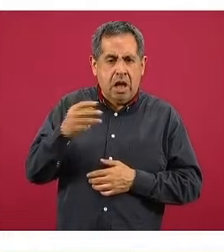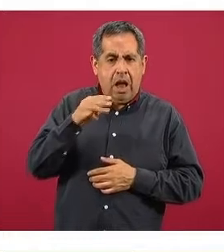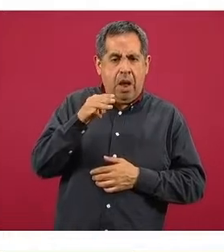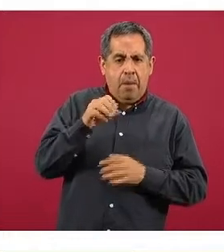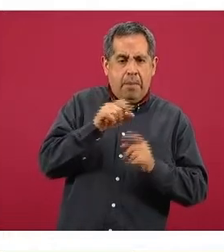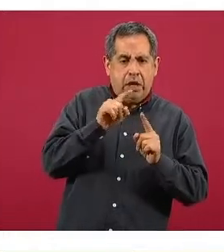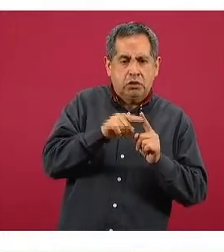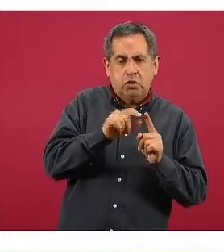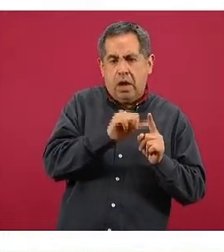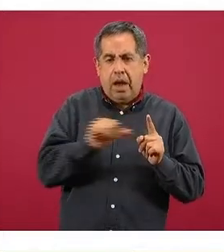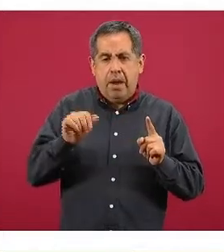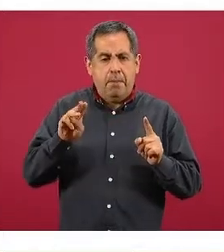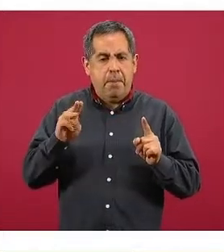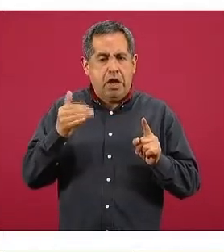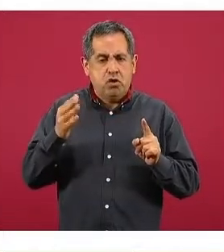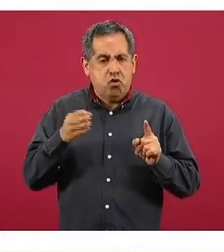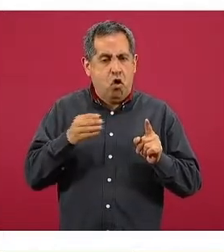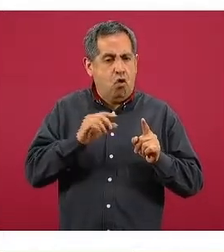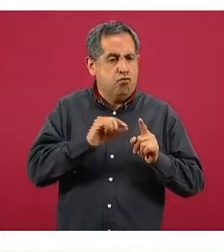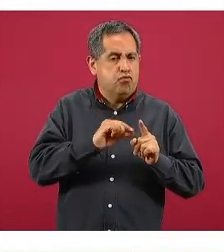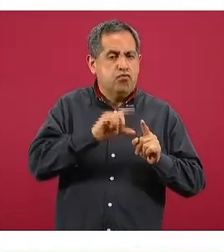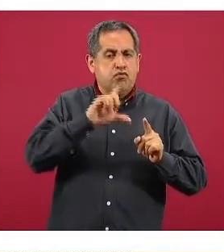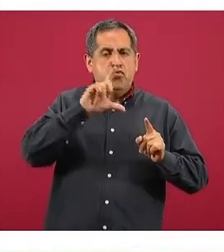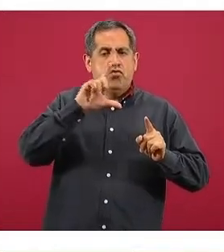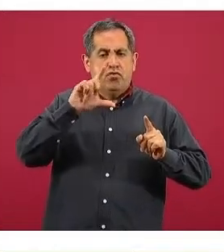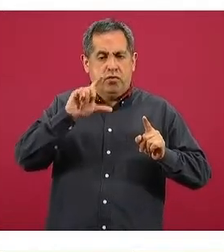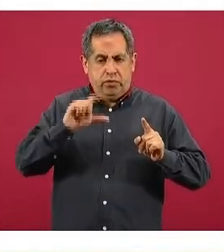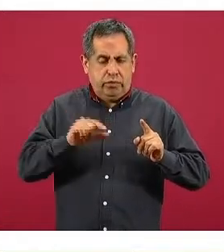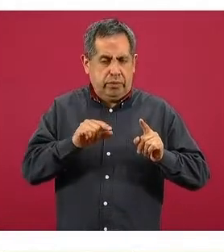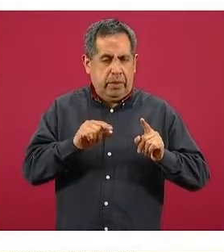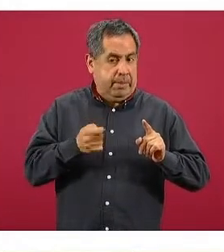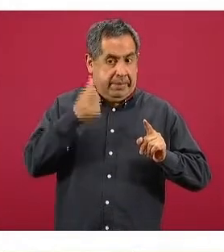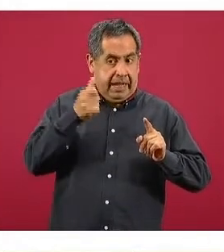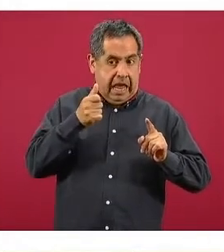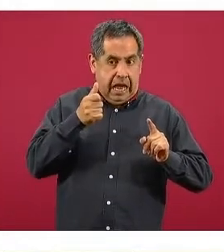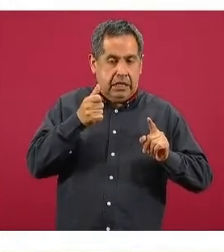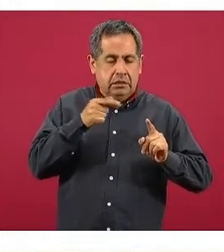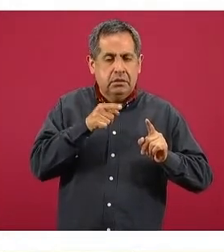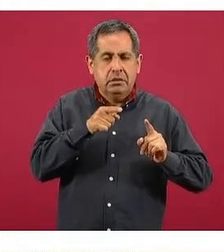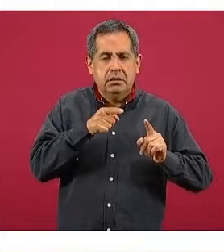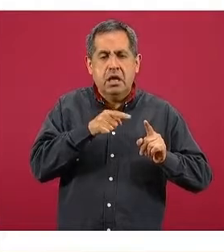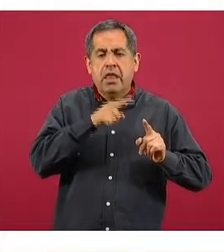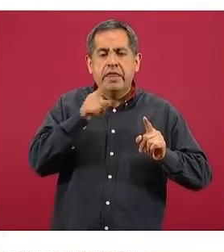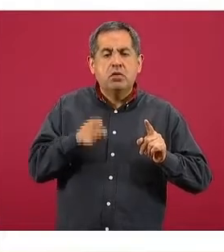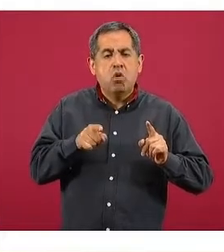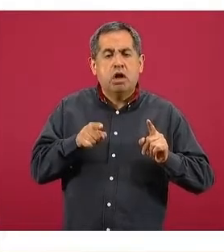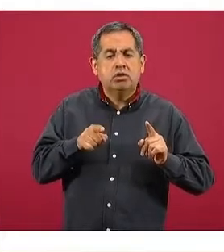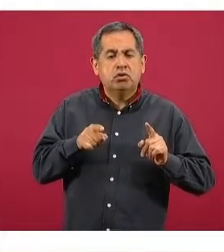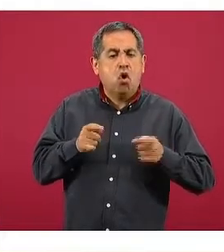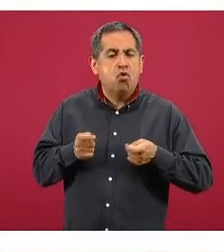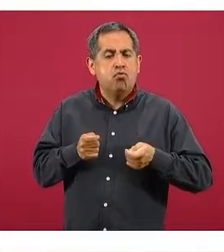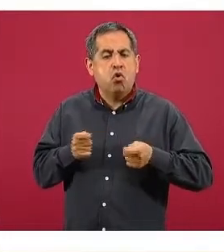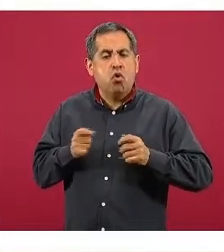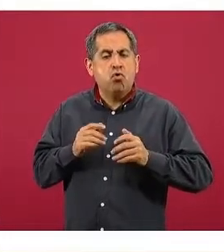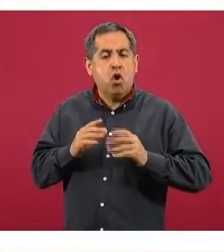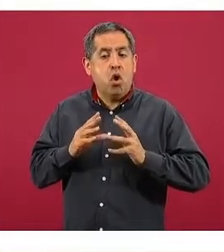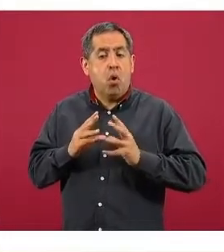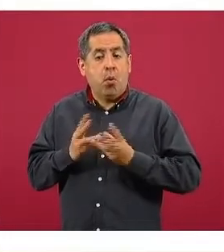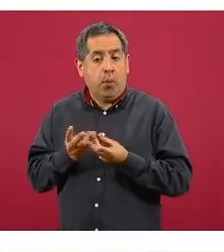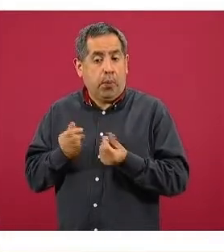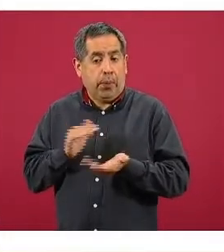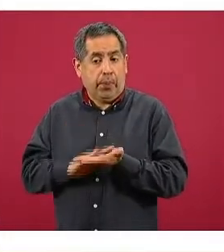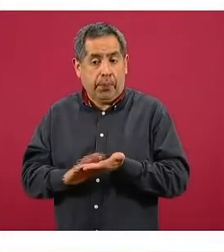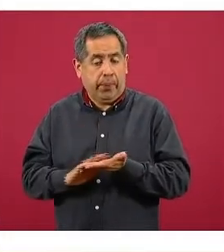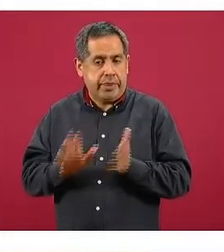marzo hasta finales de mayo. Y posteriormente pasa a una fase de mayor control. No desaparece la